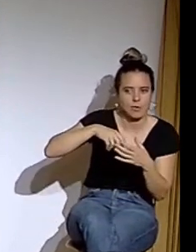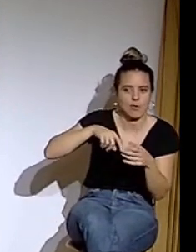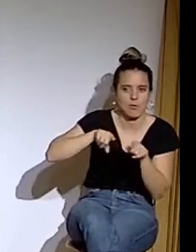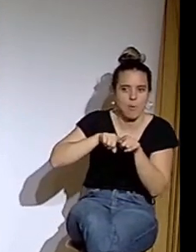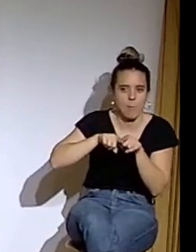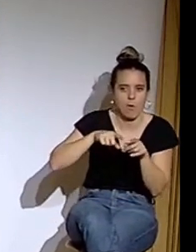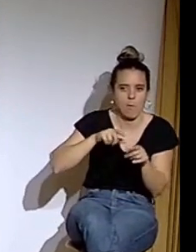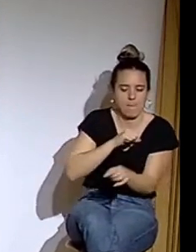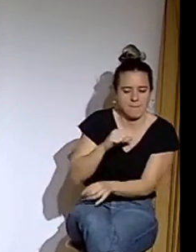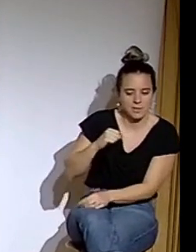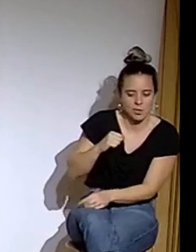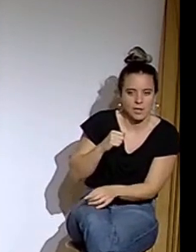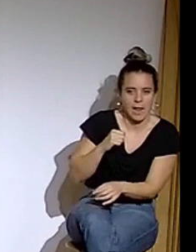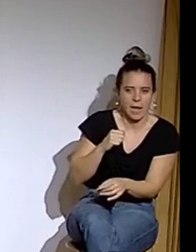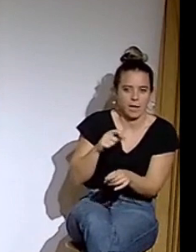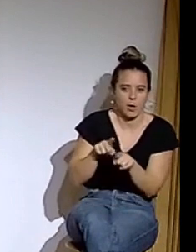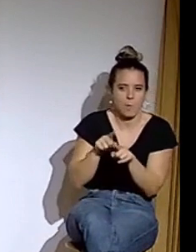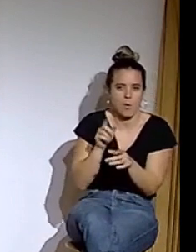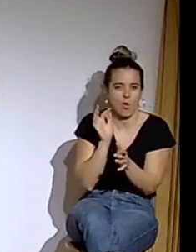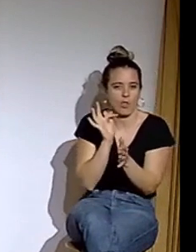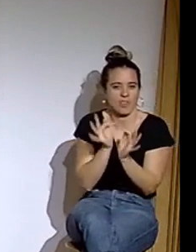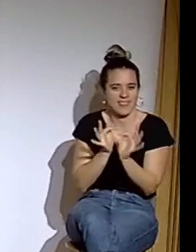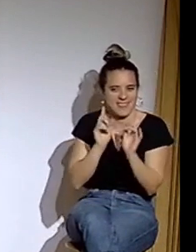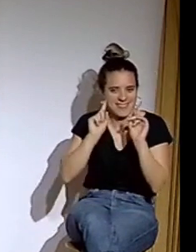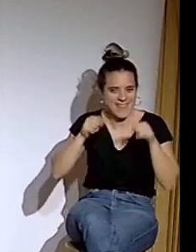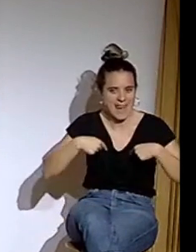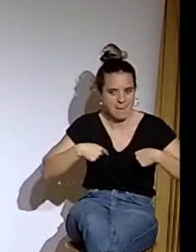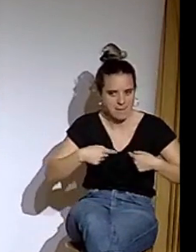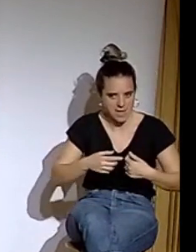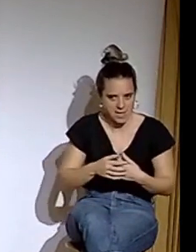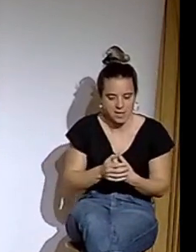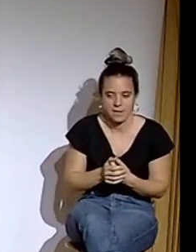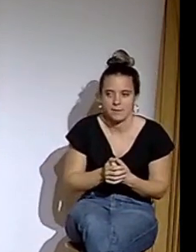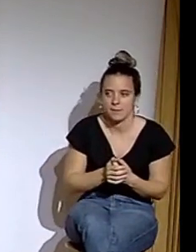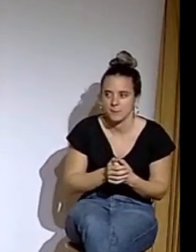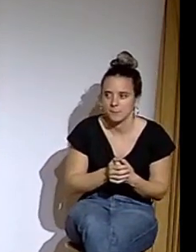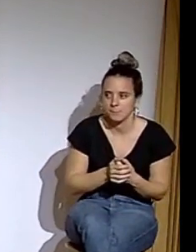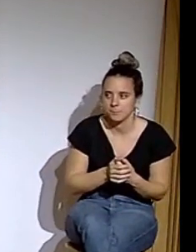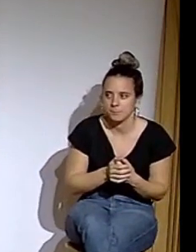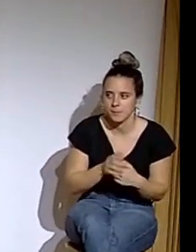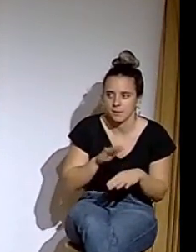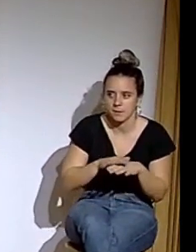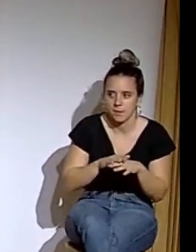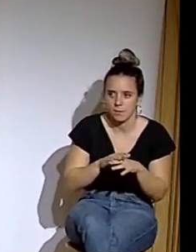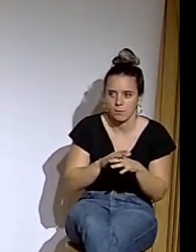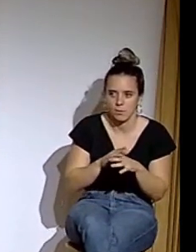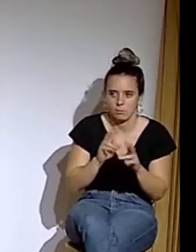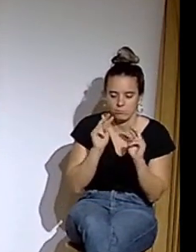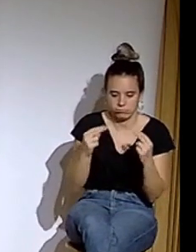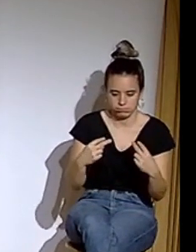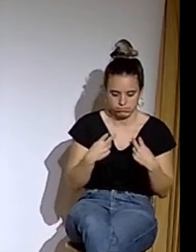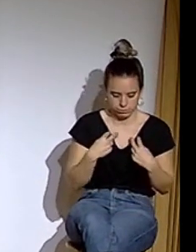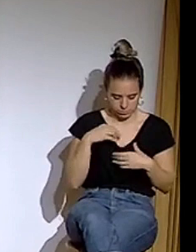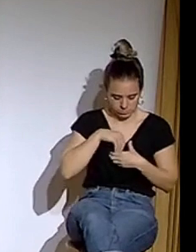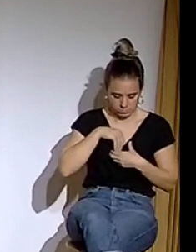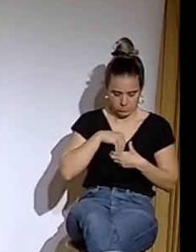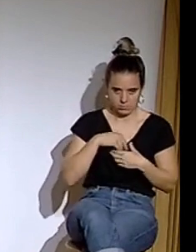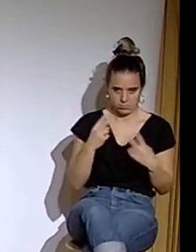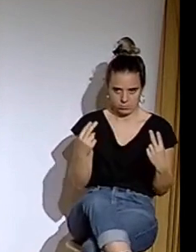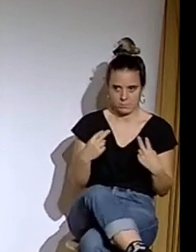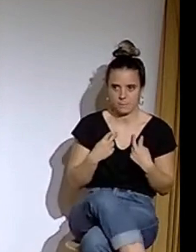ejercicio casi terapéutico te diría como para eso no de introspección y tal y